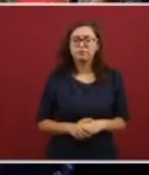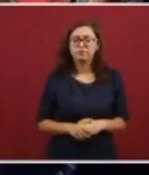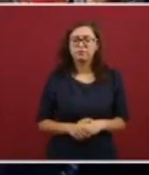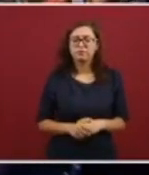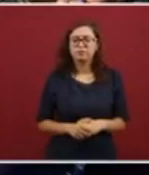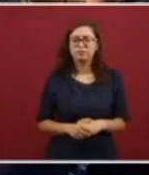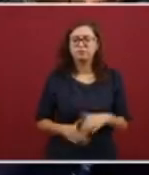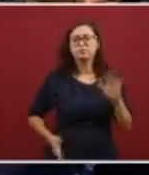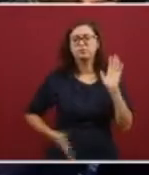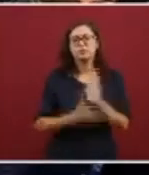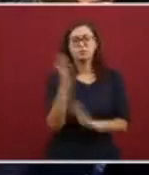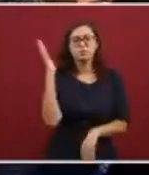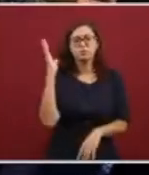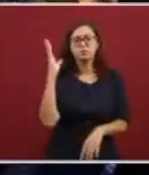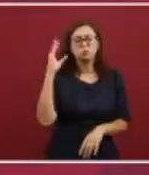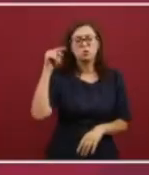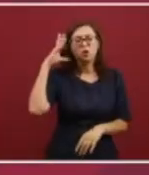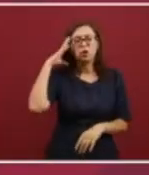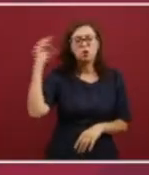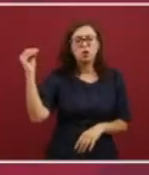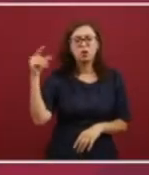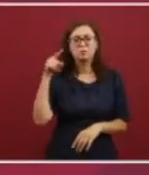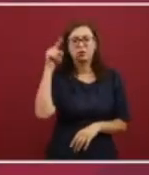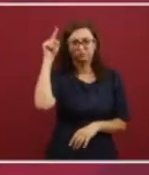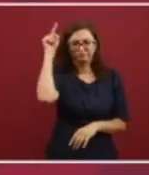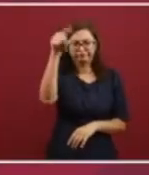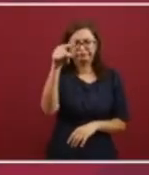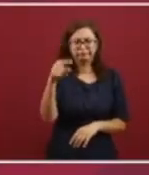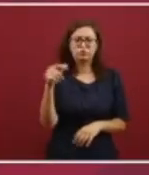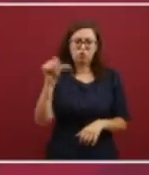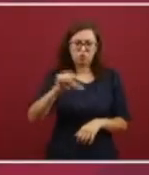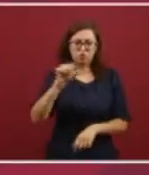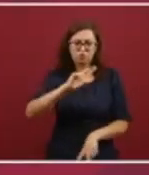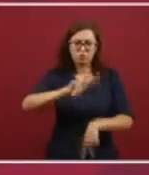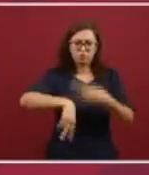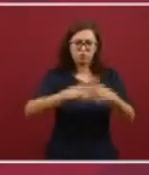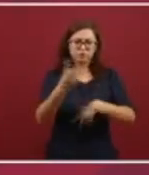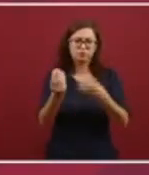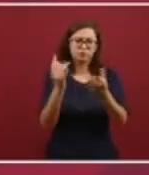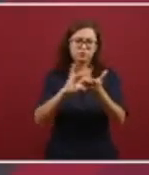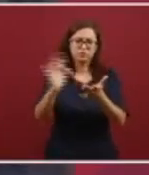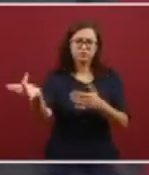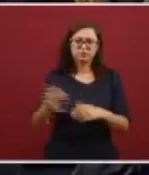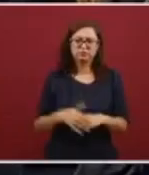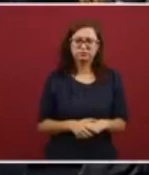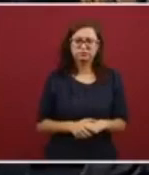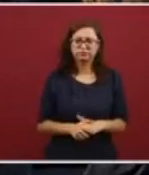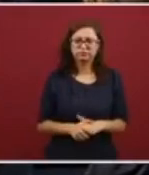vamos a Colima, vamos a estar en Colima el día de hoy. Muchas gracias.